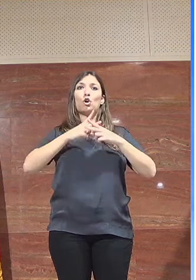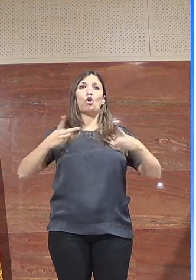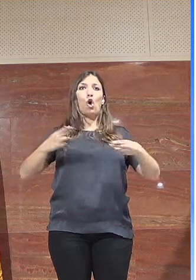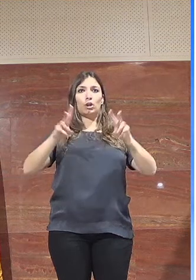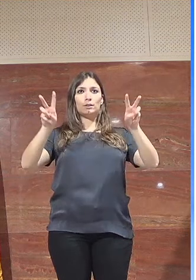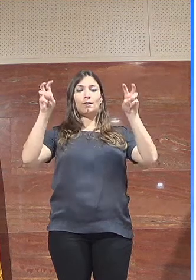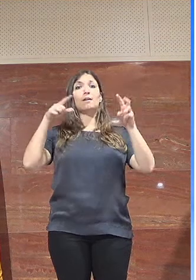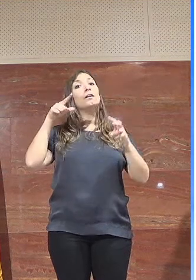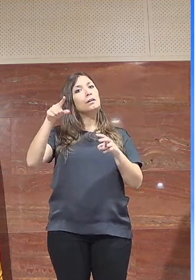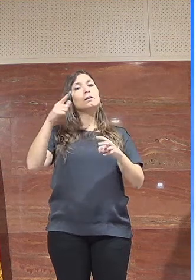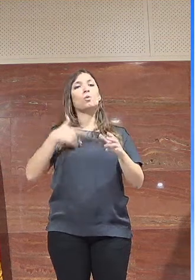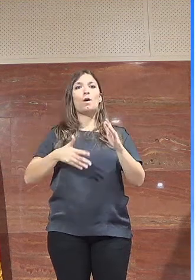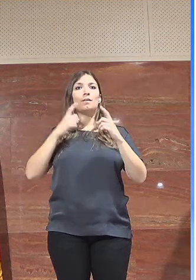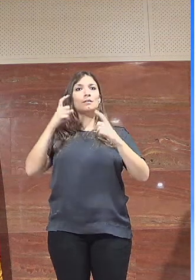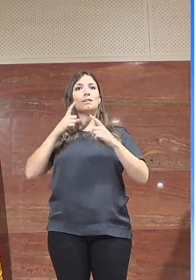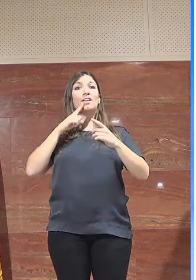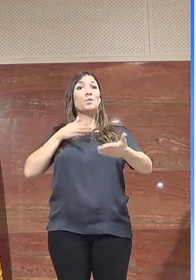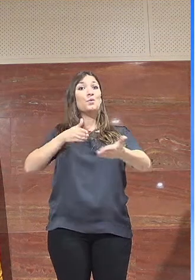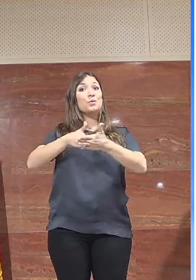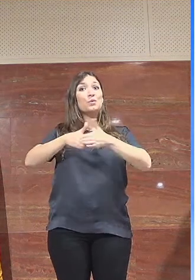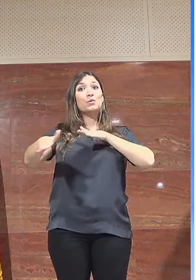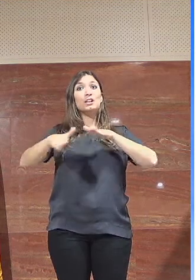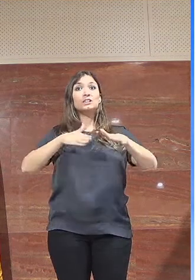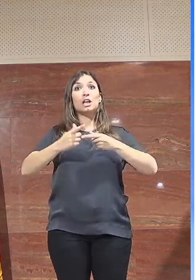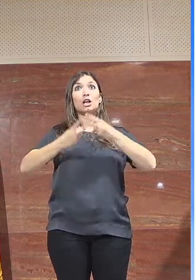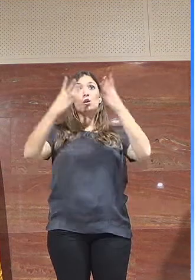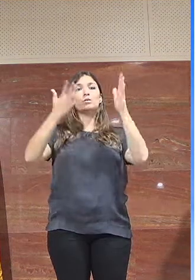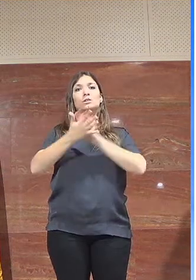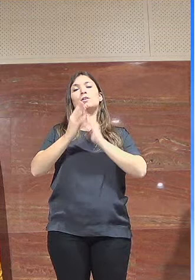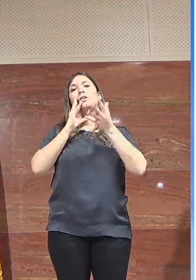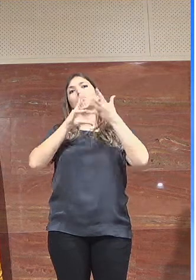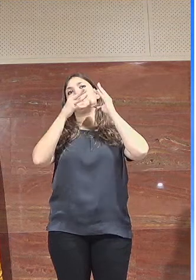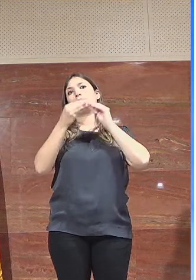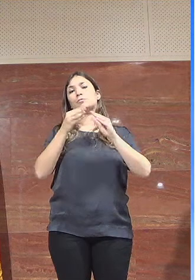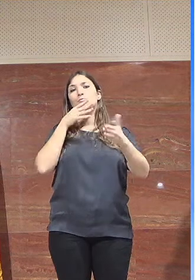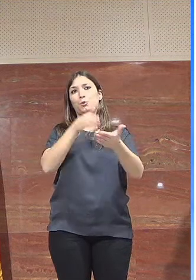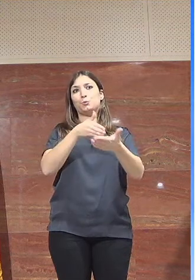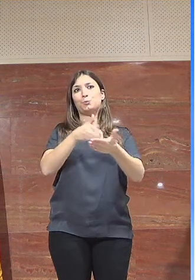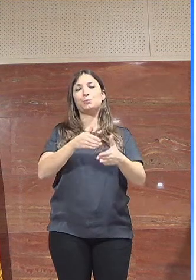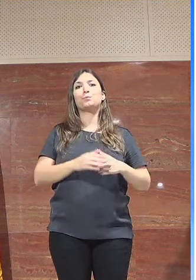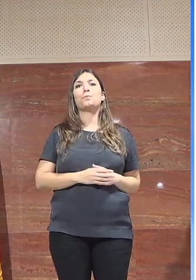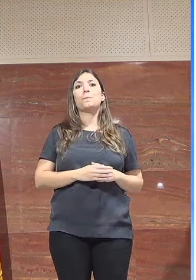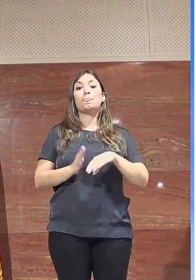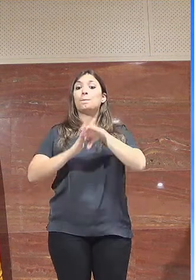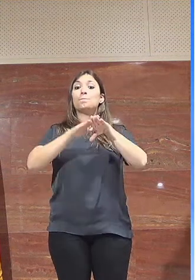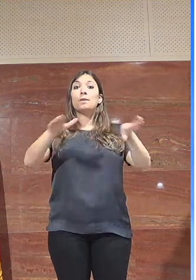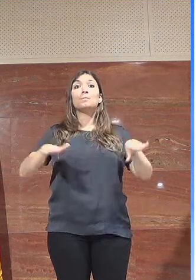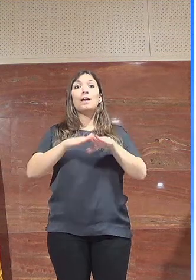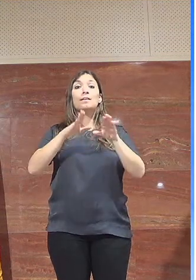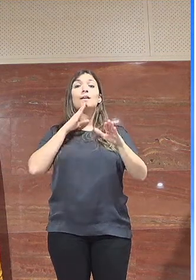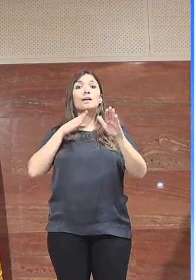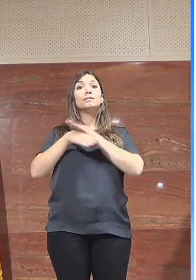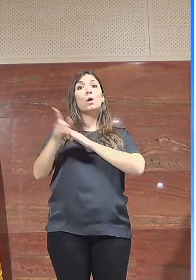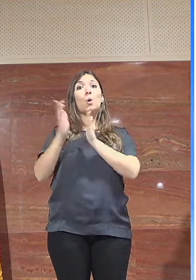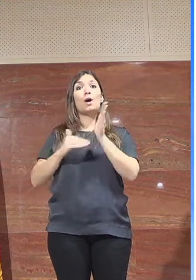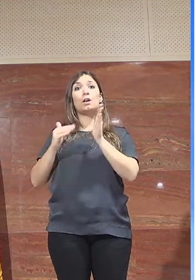sido una iniciativa para eliminar barreras físicas en un entorno que estaba abandonado. En cuanto a playas accesibles, Valencia tiene